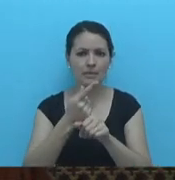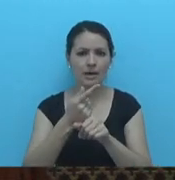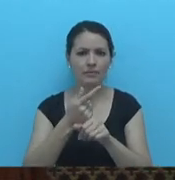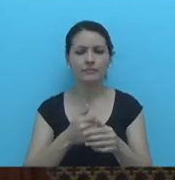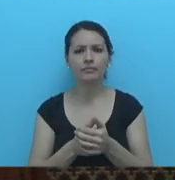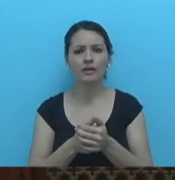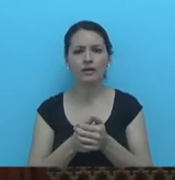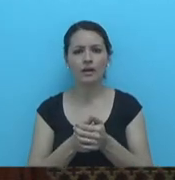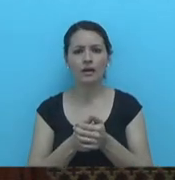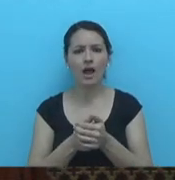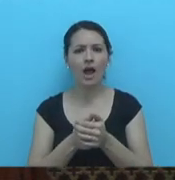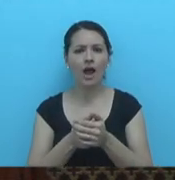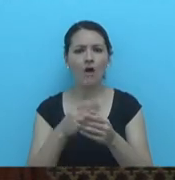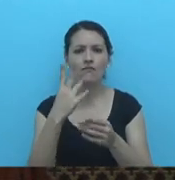Vigía.